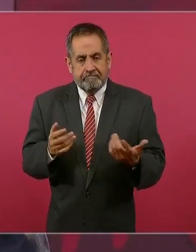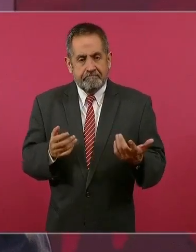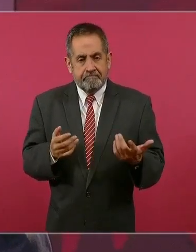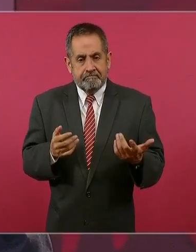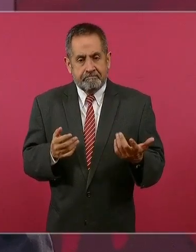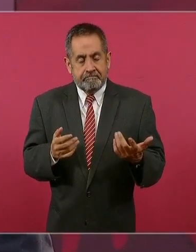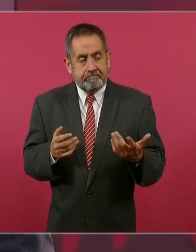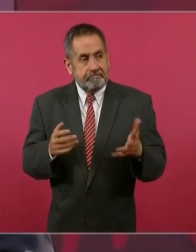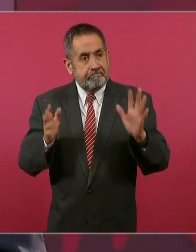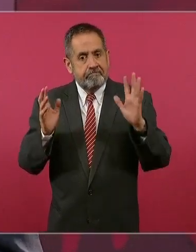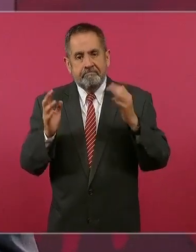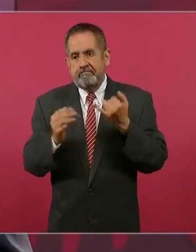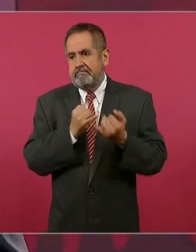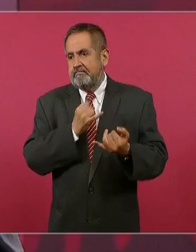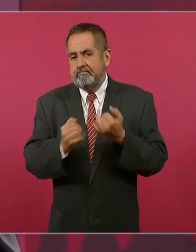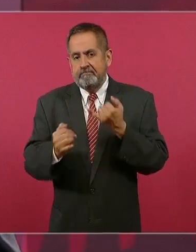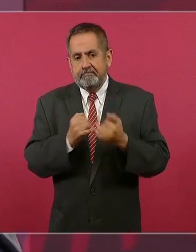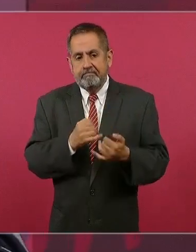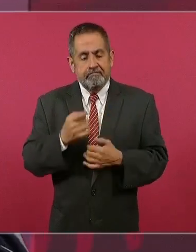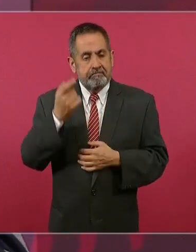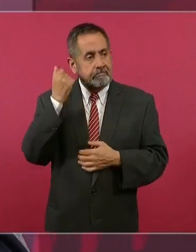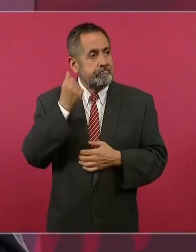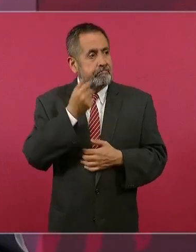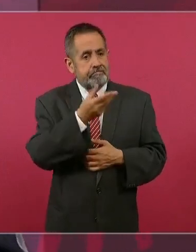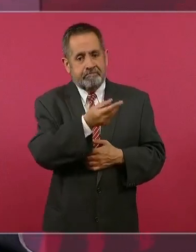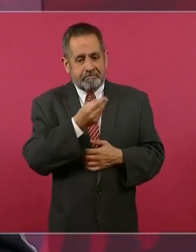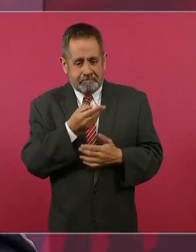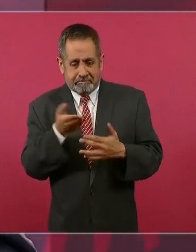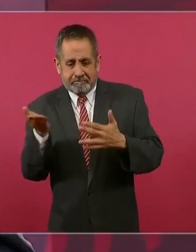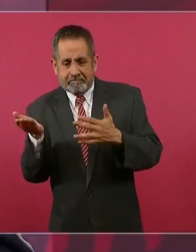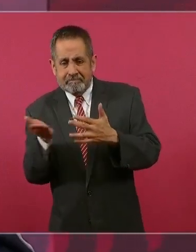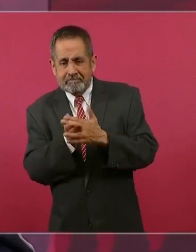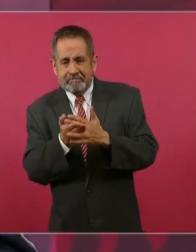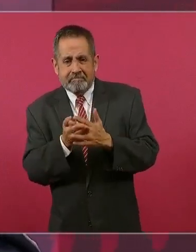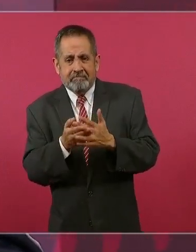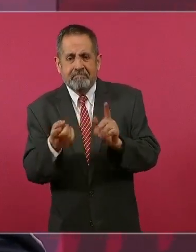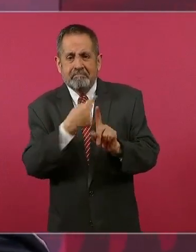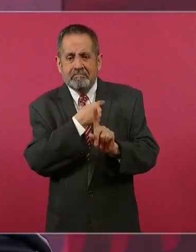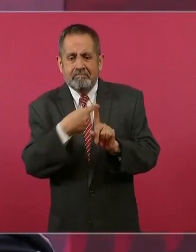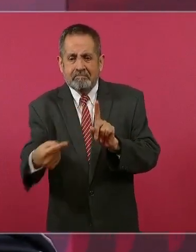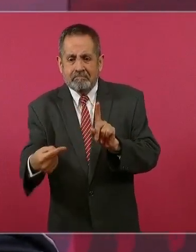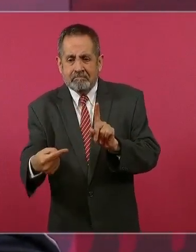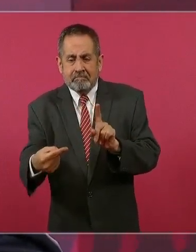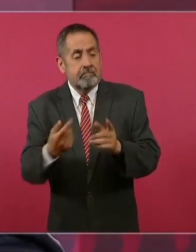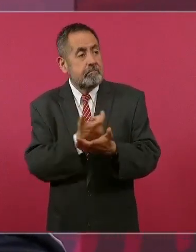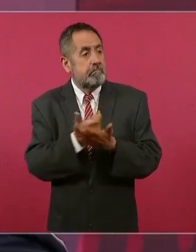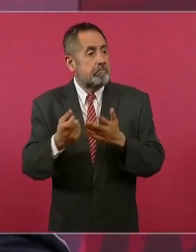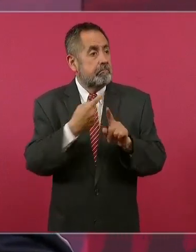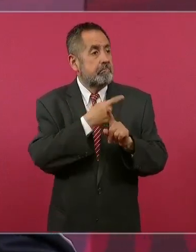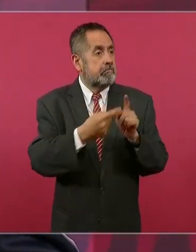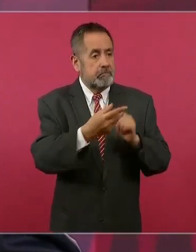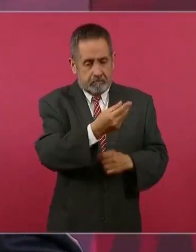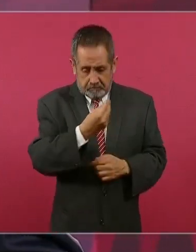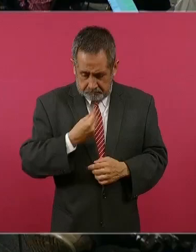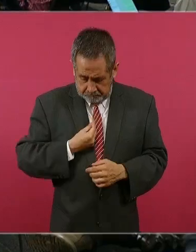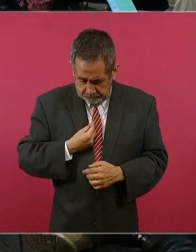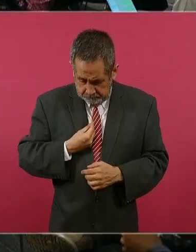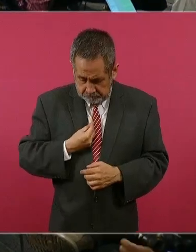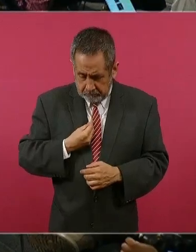si les va bien, obtienen la mitad de su salario.